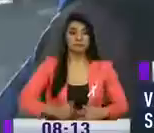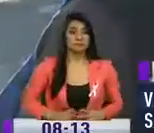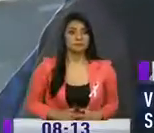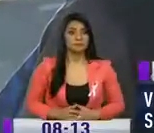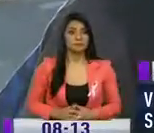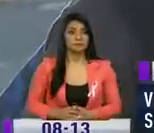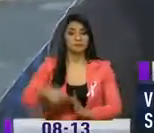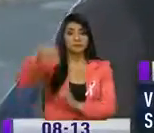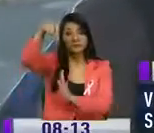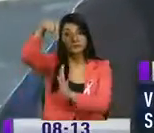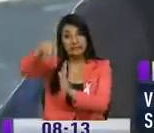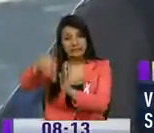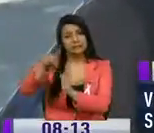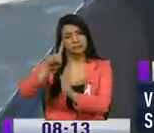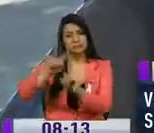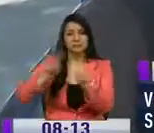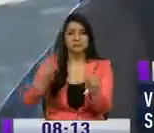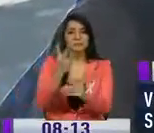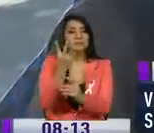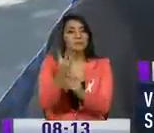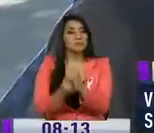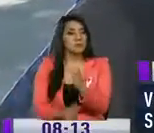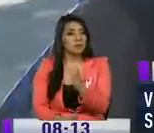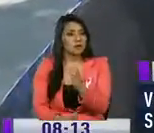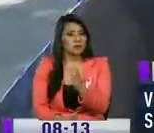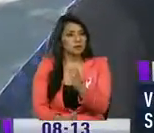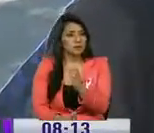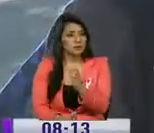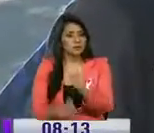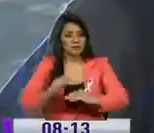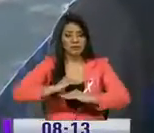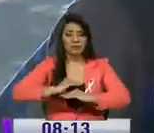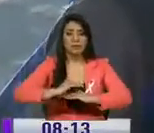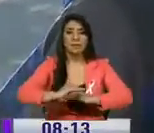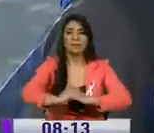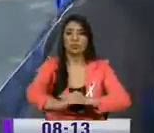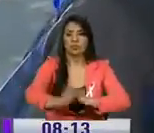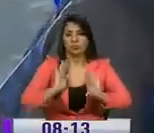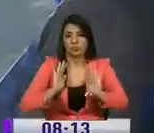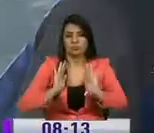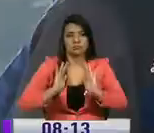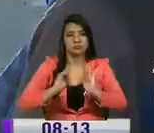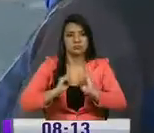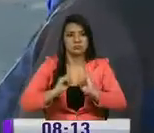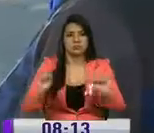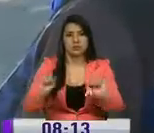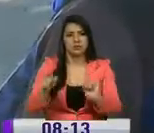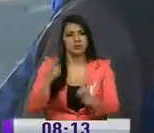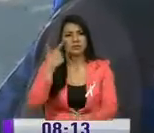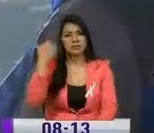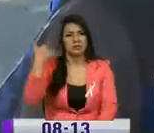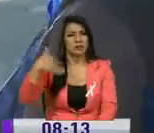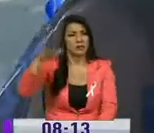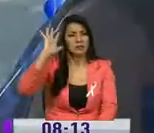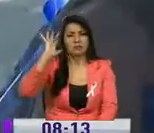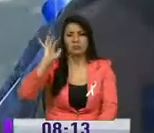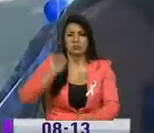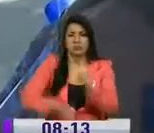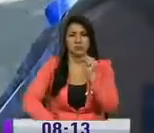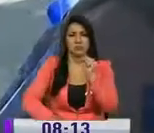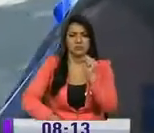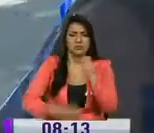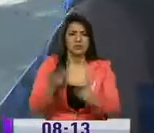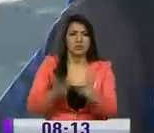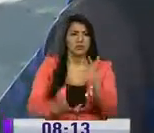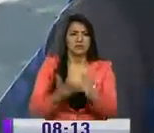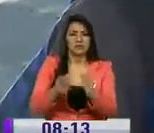es tan profundo, lo que yo pienso es más falla del pavimento, pero está así bastante tiempo. Supongo que es por